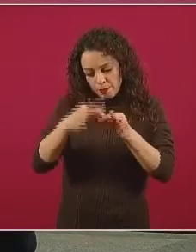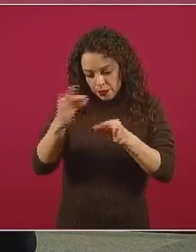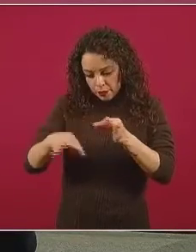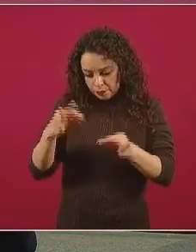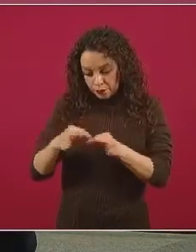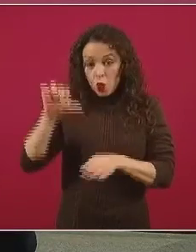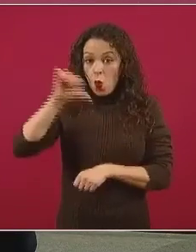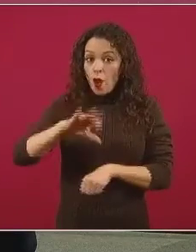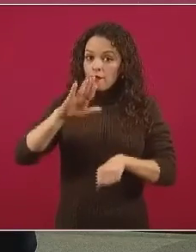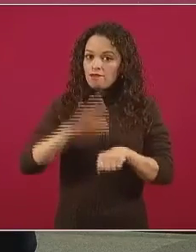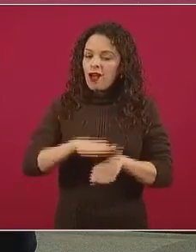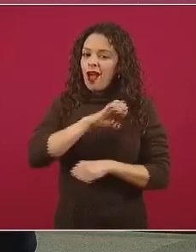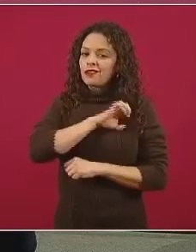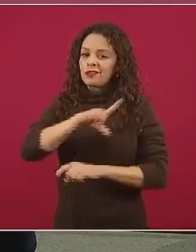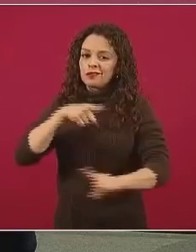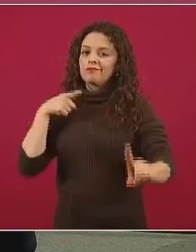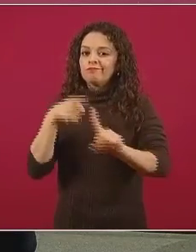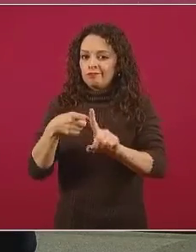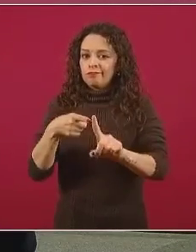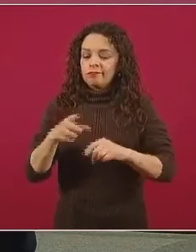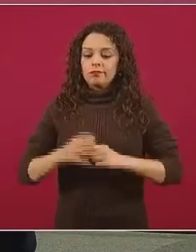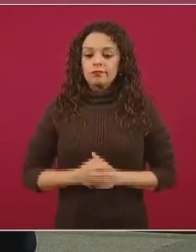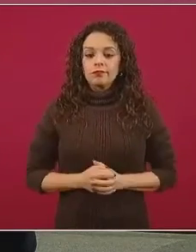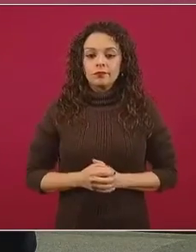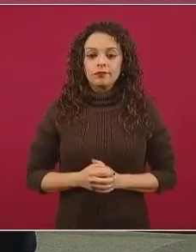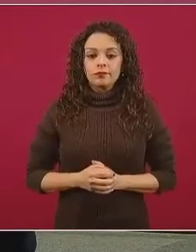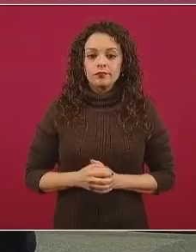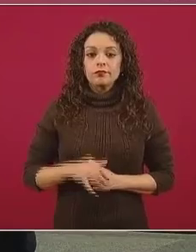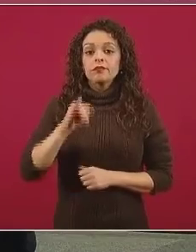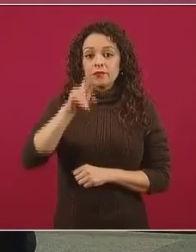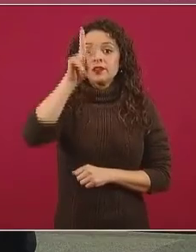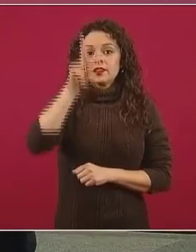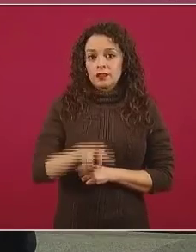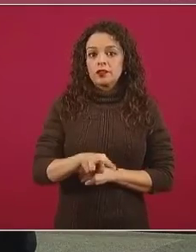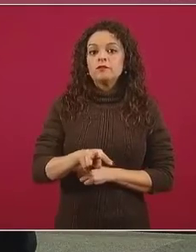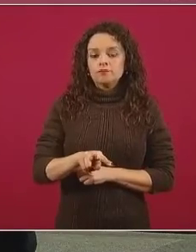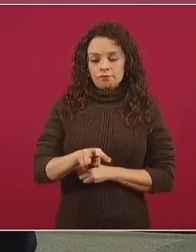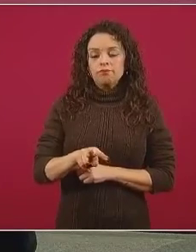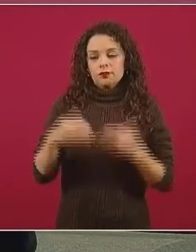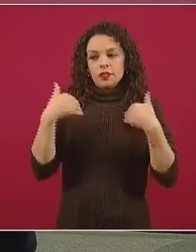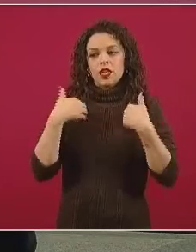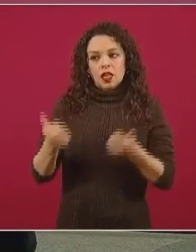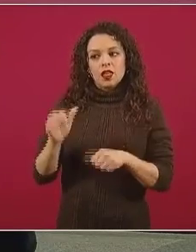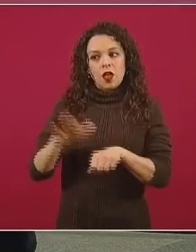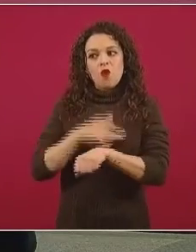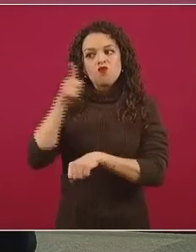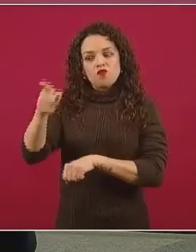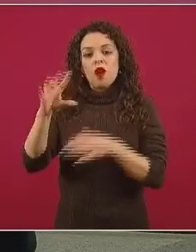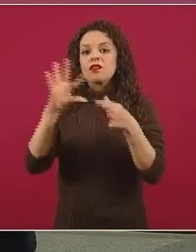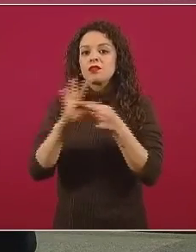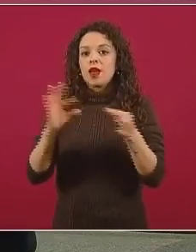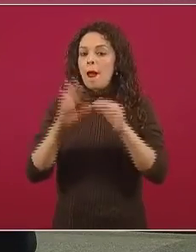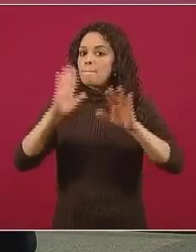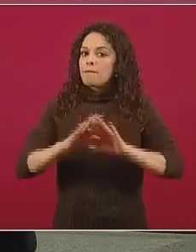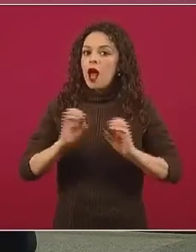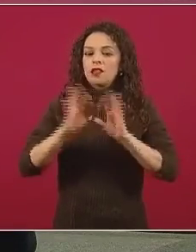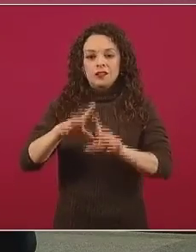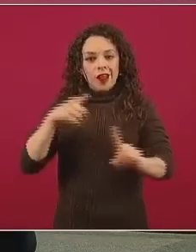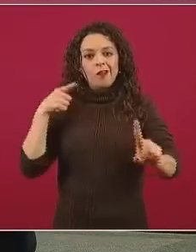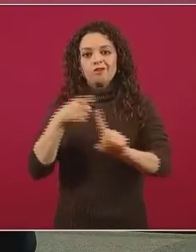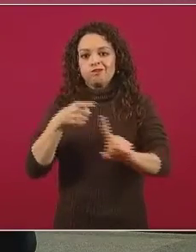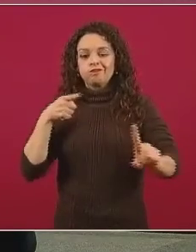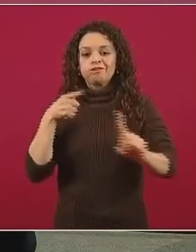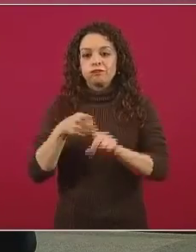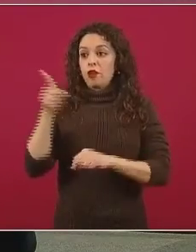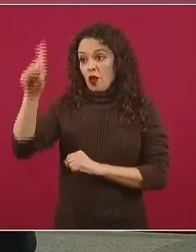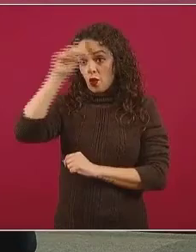especial énfasis. Coincidimos plenamente en sus motivaciones para el énfasis, coincidimos plenamente en las